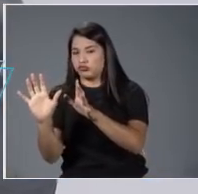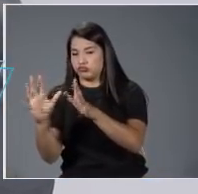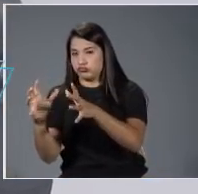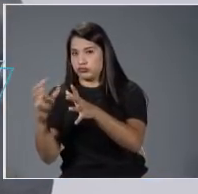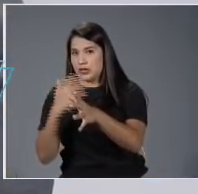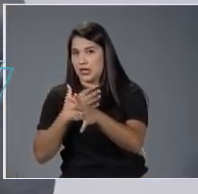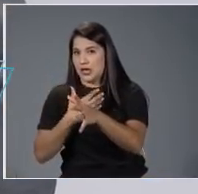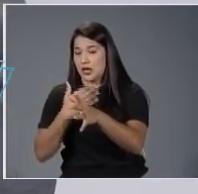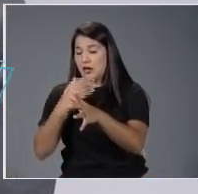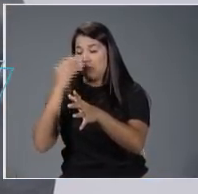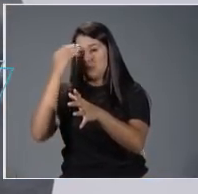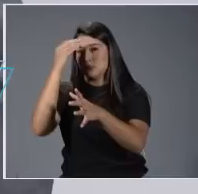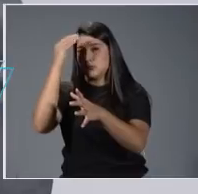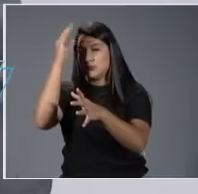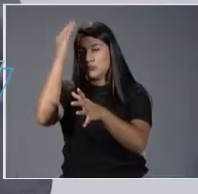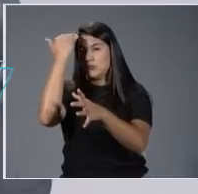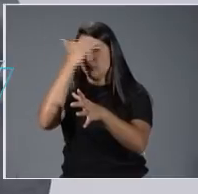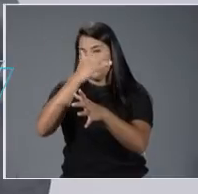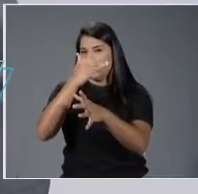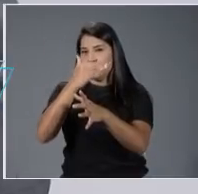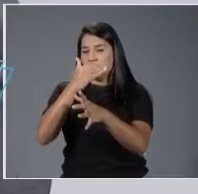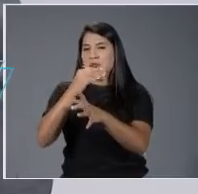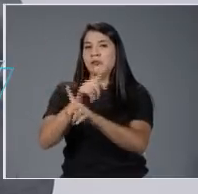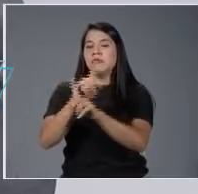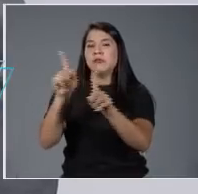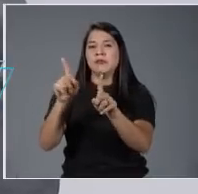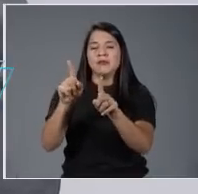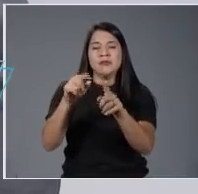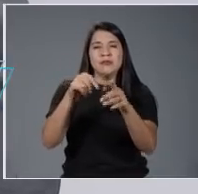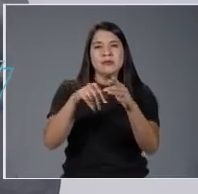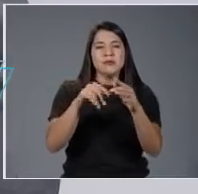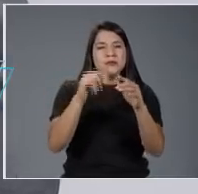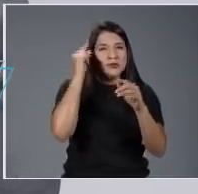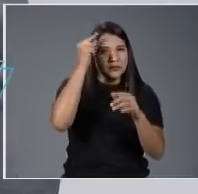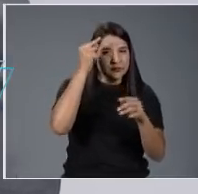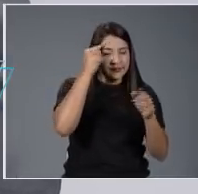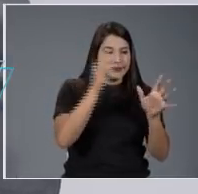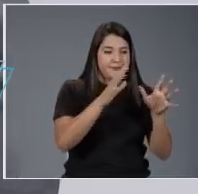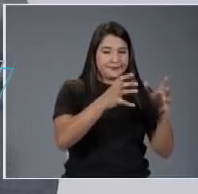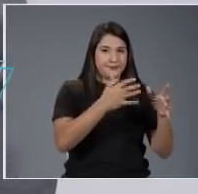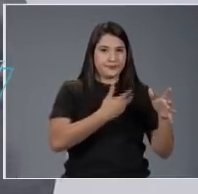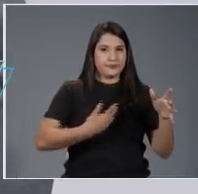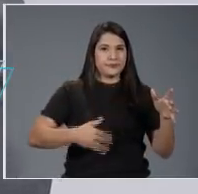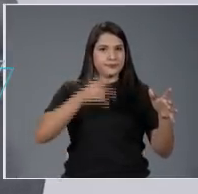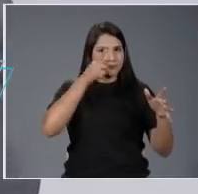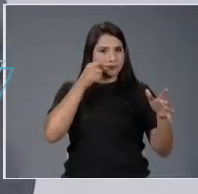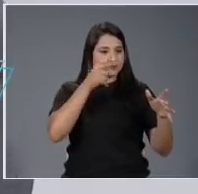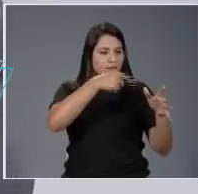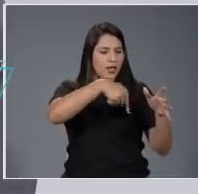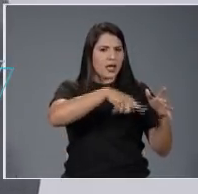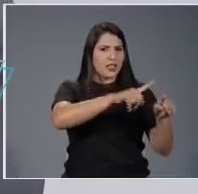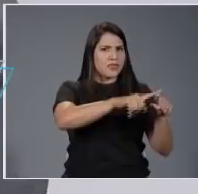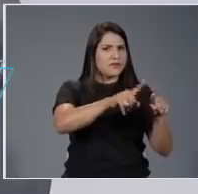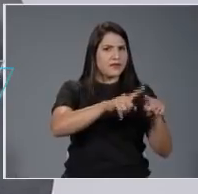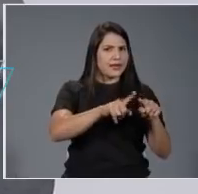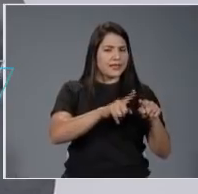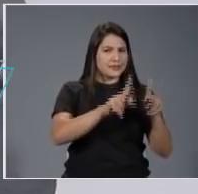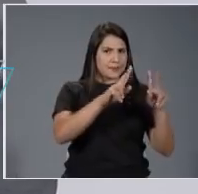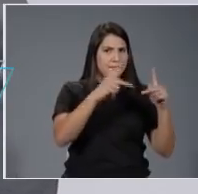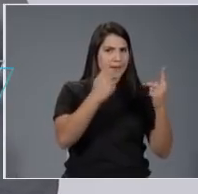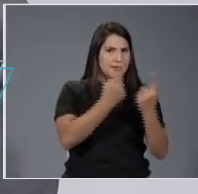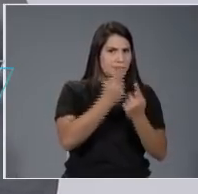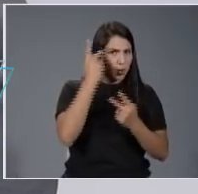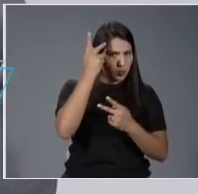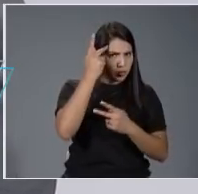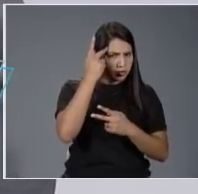conforma a partir de representantes de otras agrupaciones políticas. No sé, las vicepresidencias de don Luis